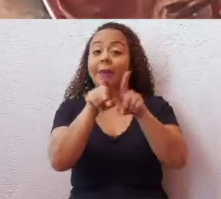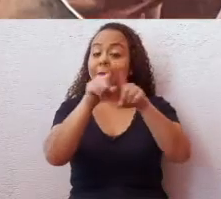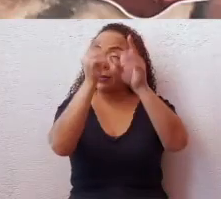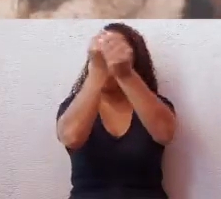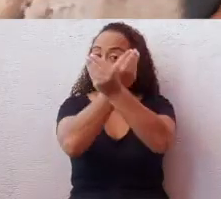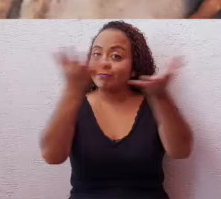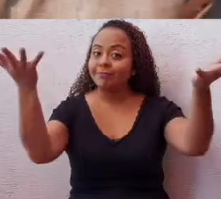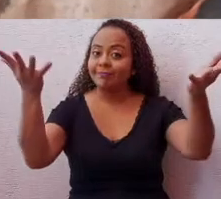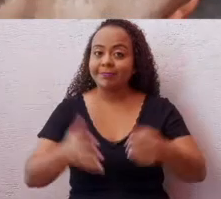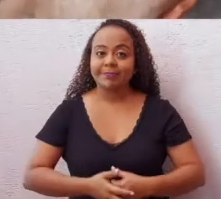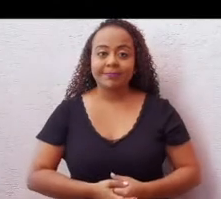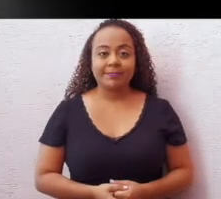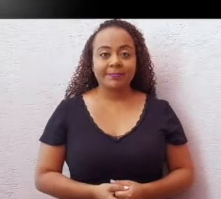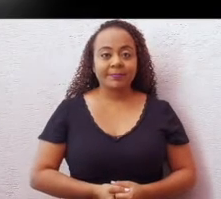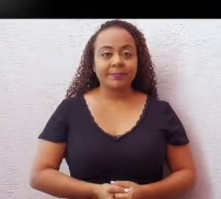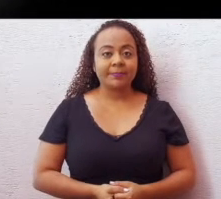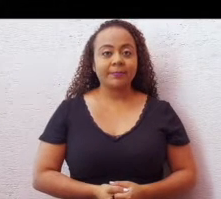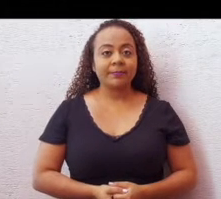divulgación